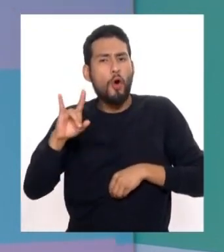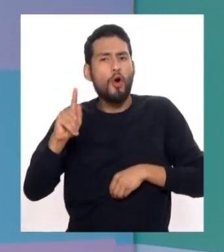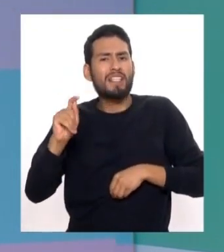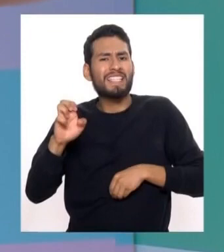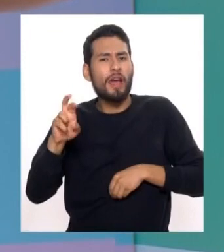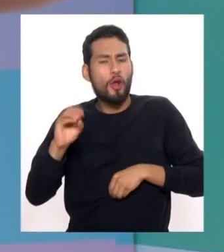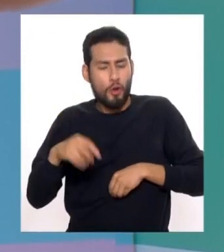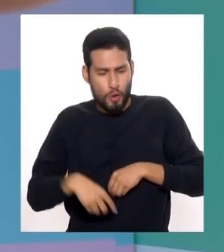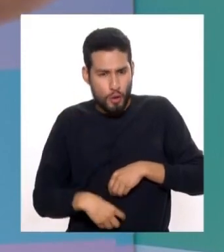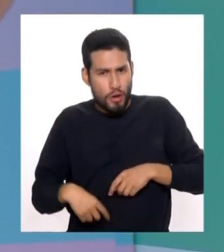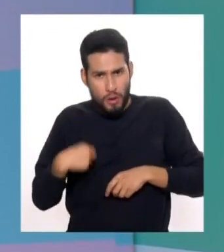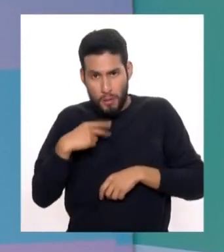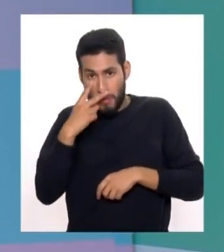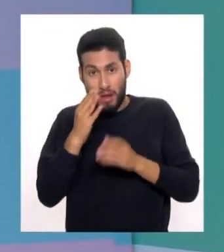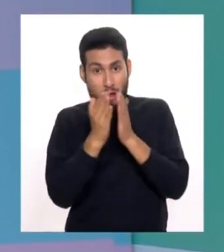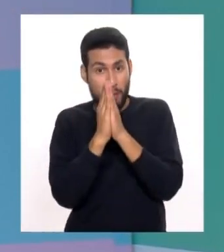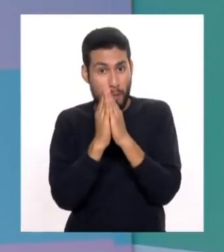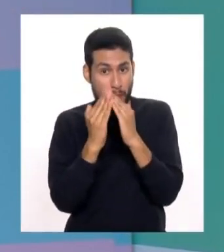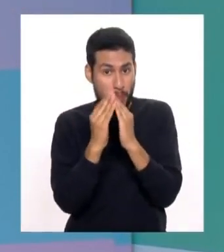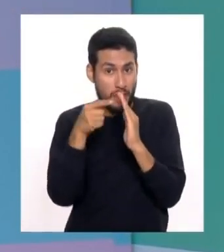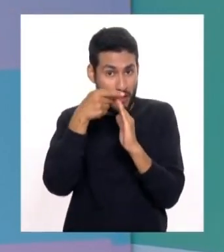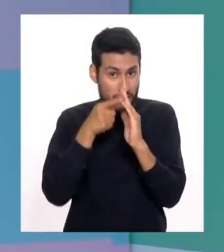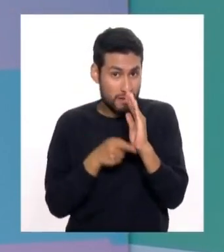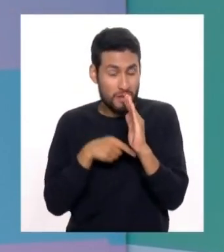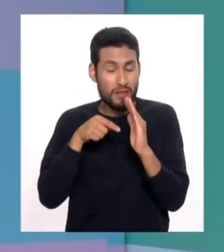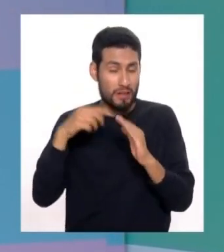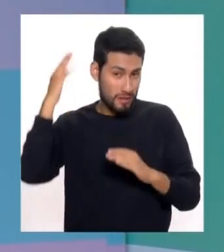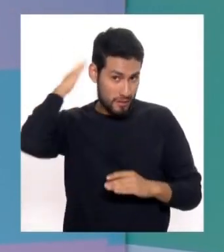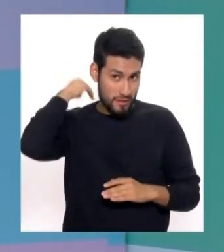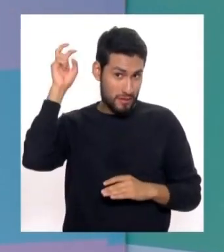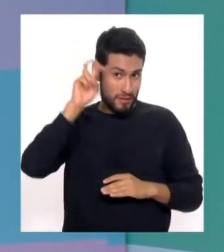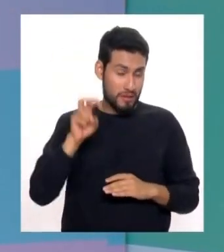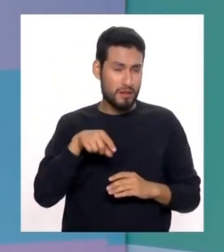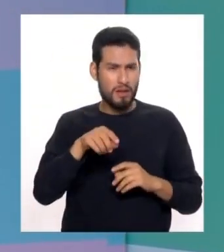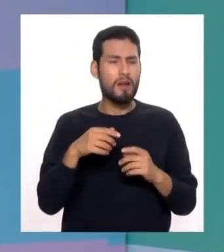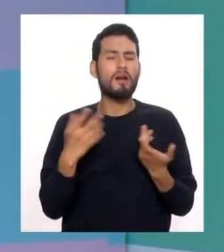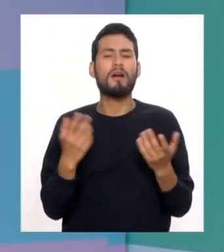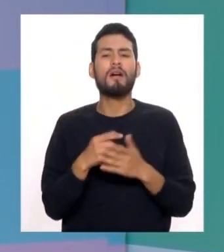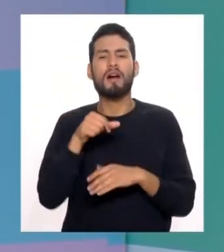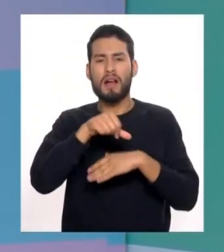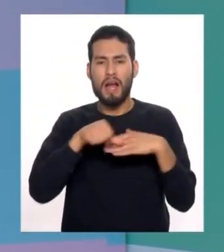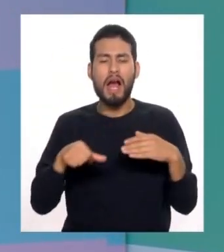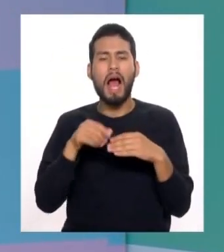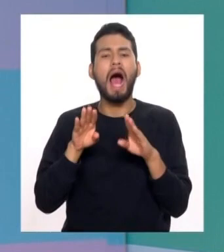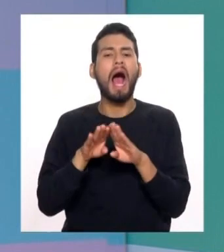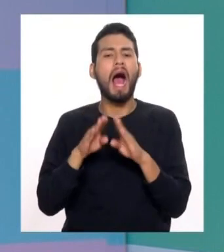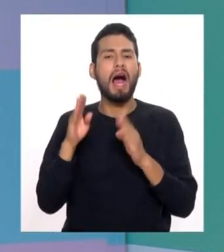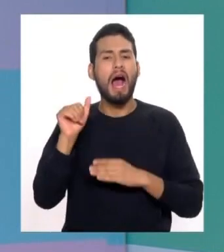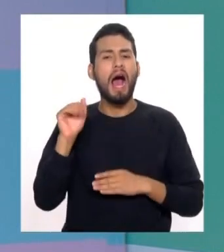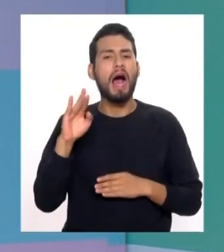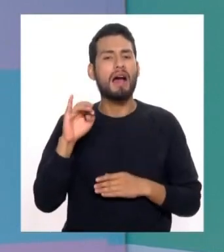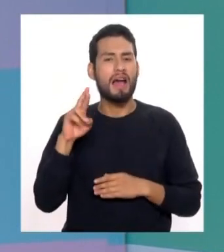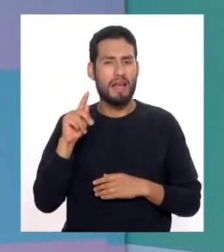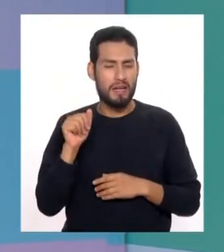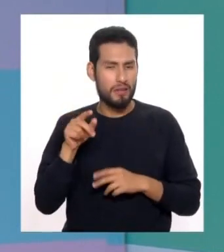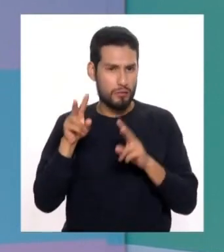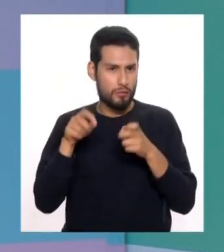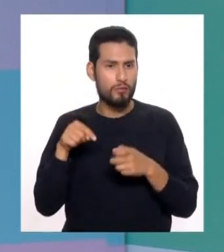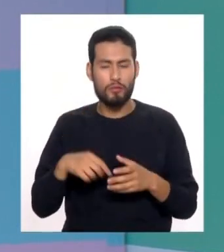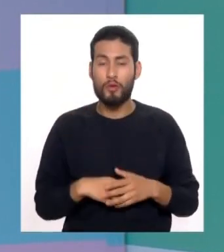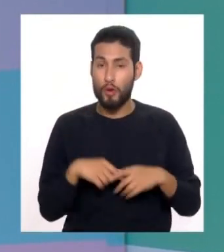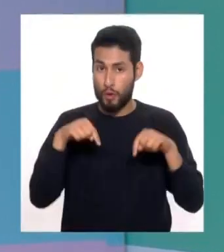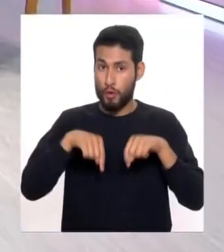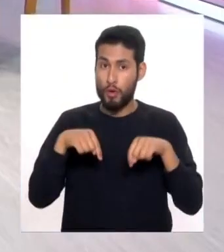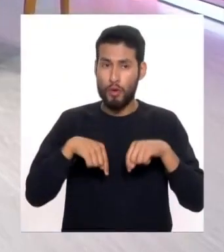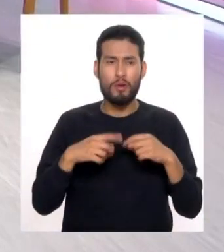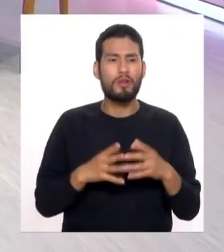indicación es la espina bífida. Ese tipo de cirugía fetal se llama cirugía fetal abierta y básicamente está restringida hoy por